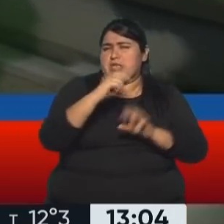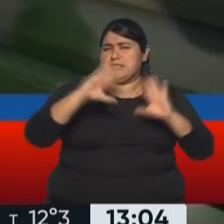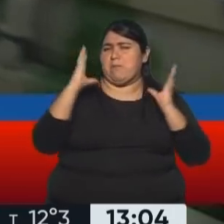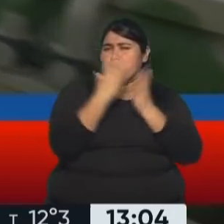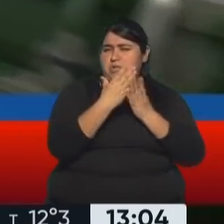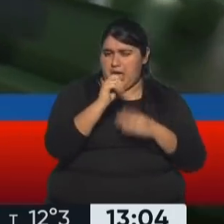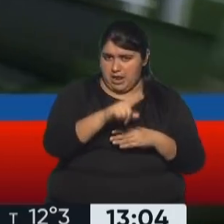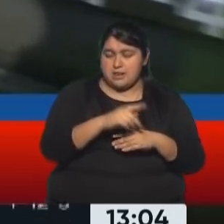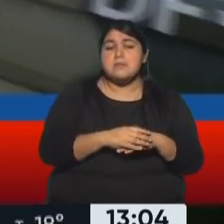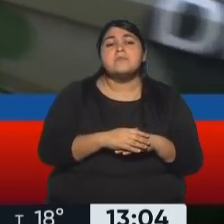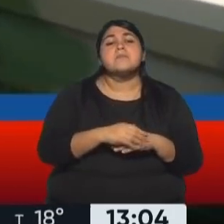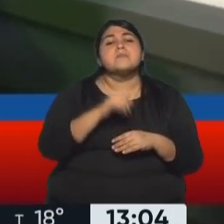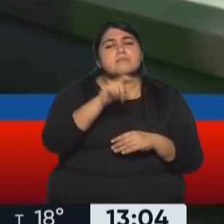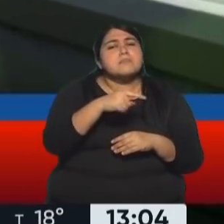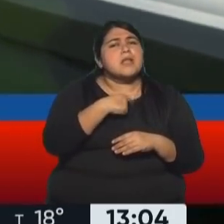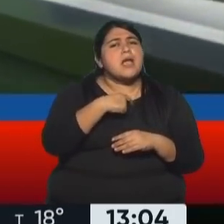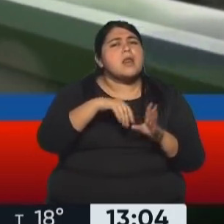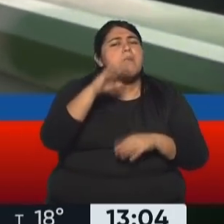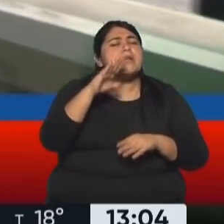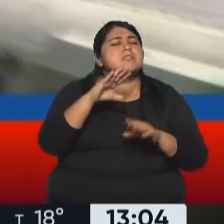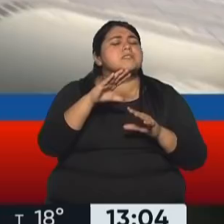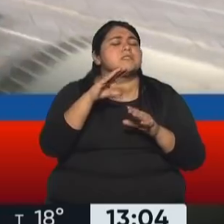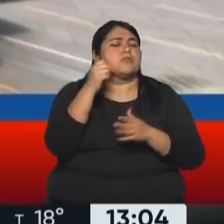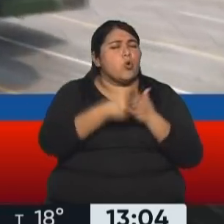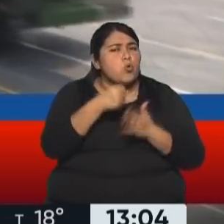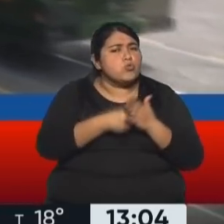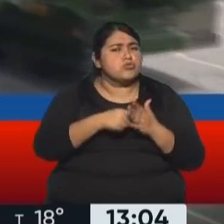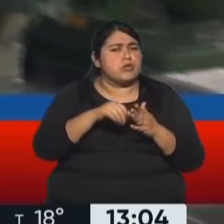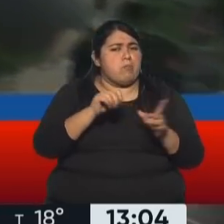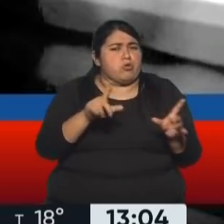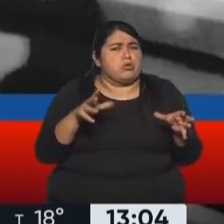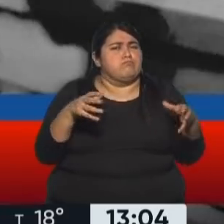adversario a neutralizar en un mundo que lucha por los recursos y la hegemonía.